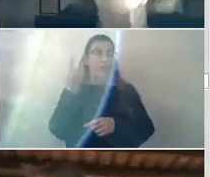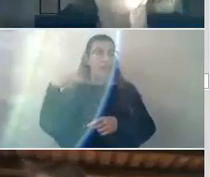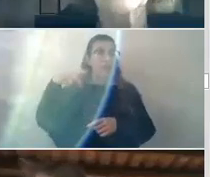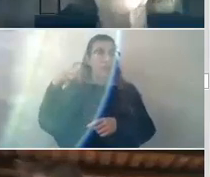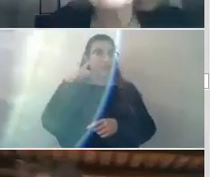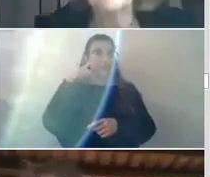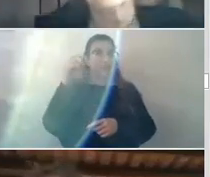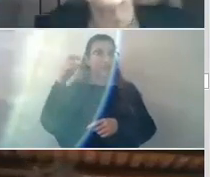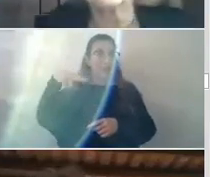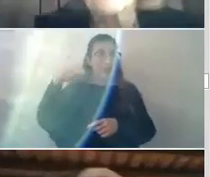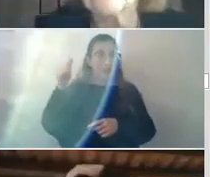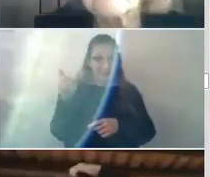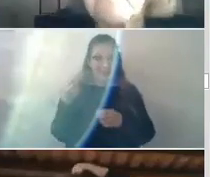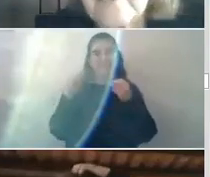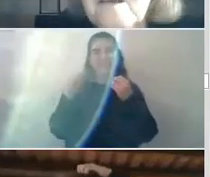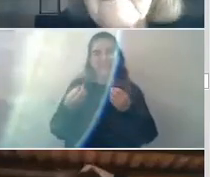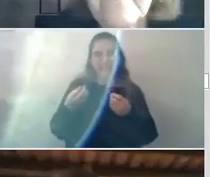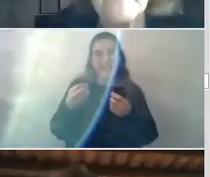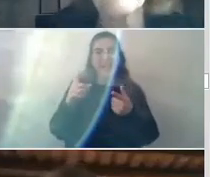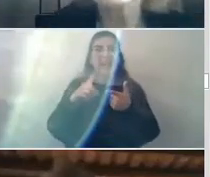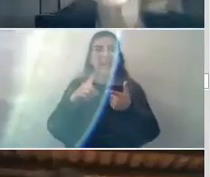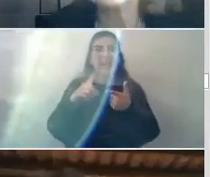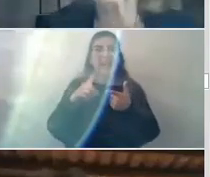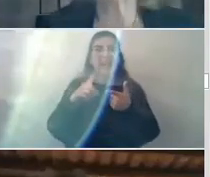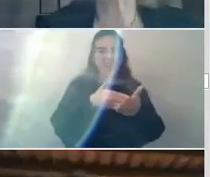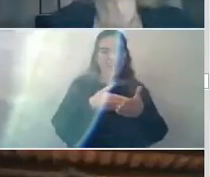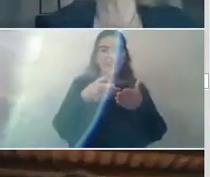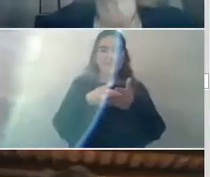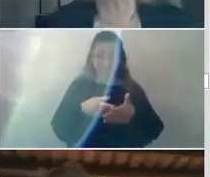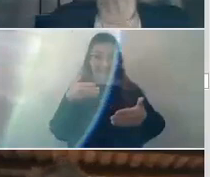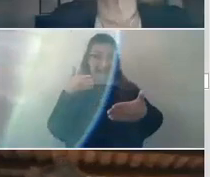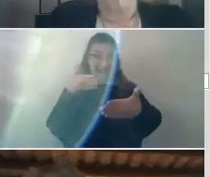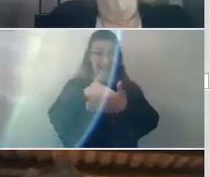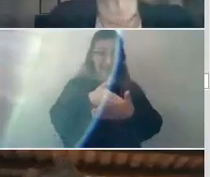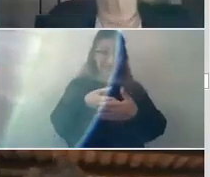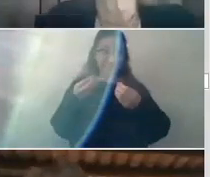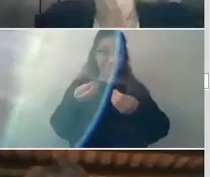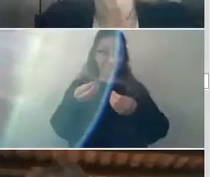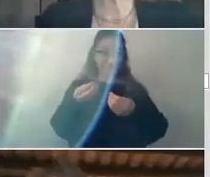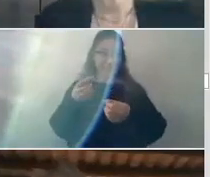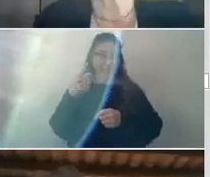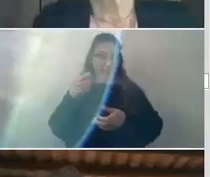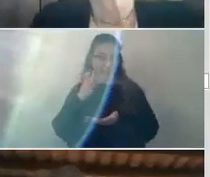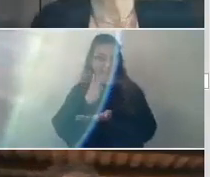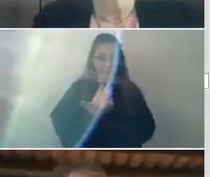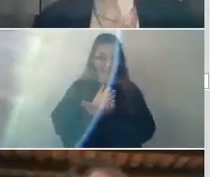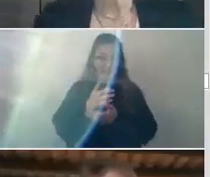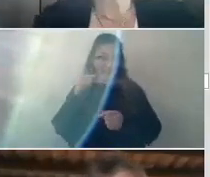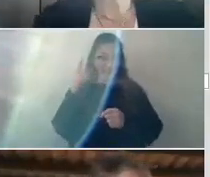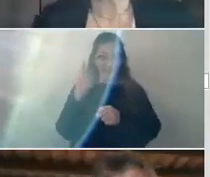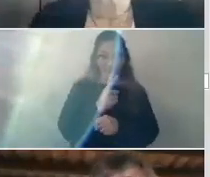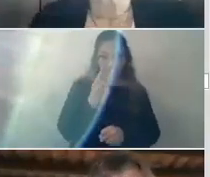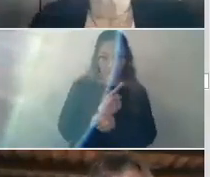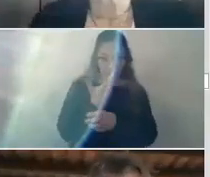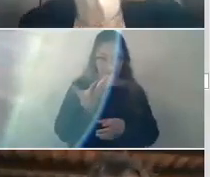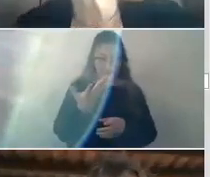que invita su participación plena y efectiva en la sociedad a ver cuando hablamos